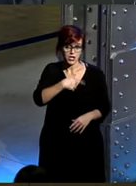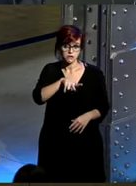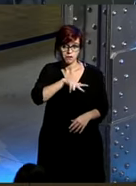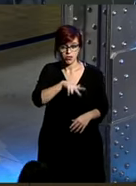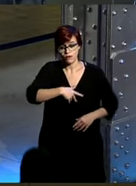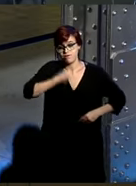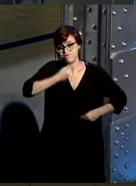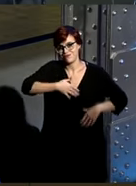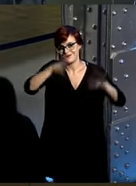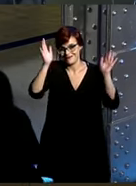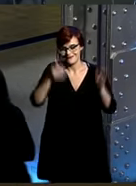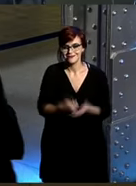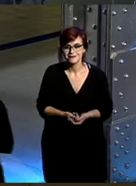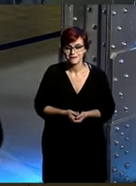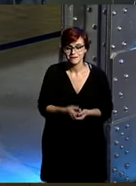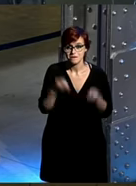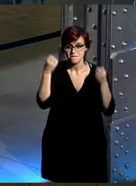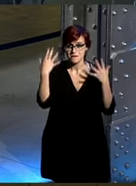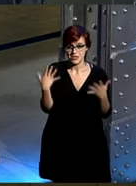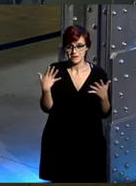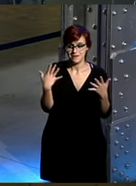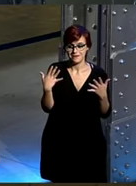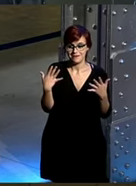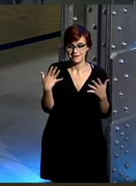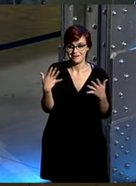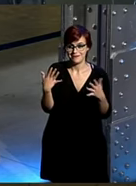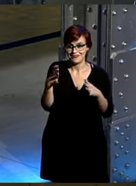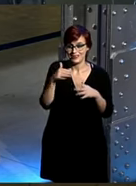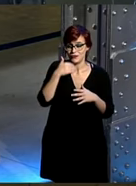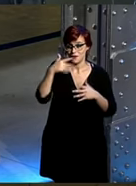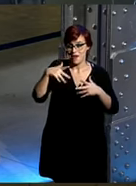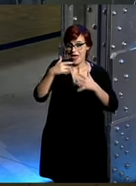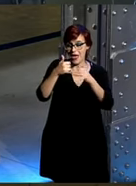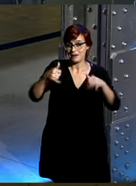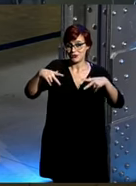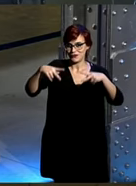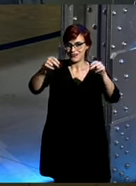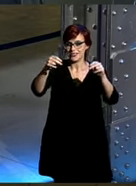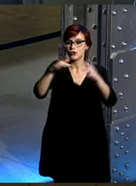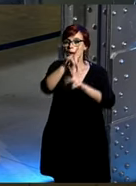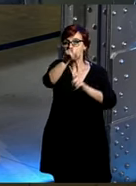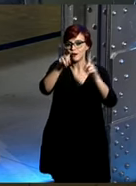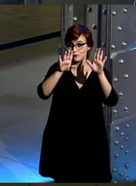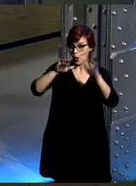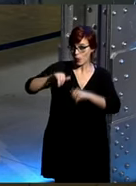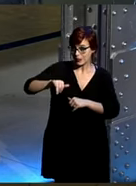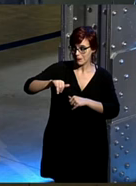Eso ya de rebote. Muy bien, pues vamos ya a terminar el evento. Yo creo que vamos a hacer la última